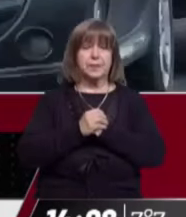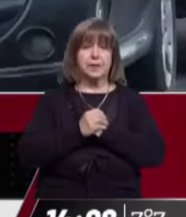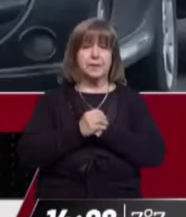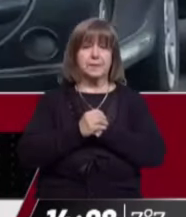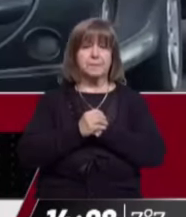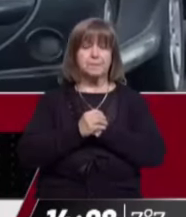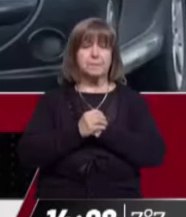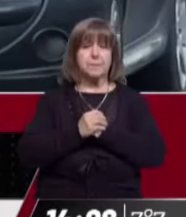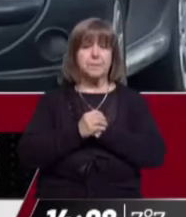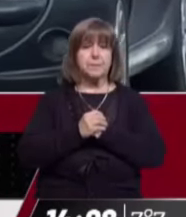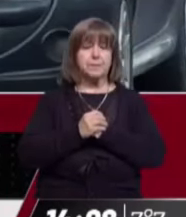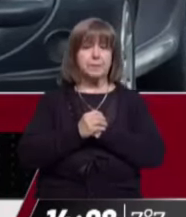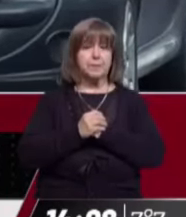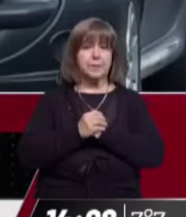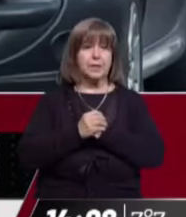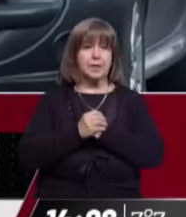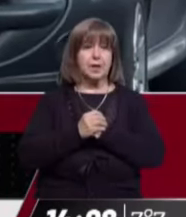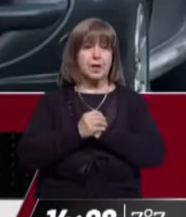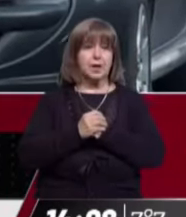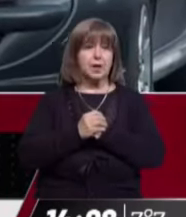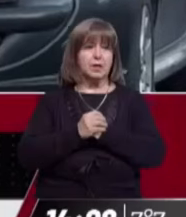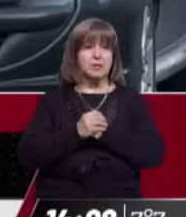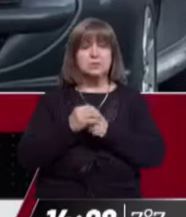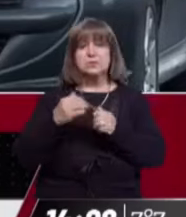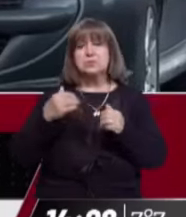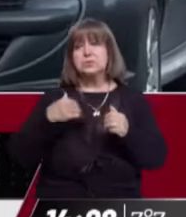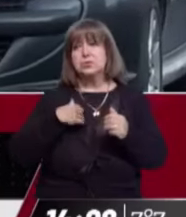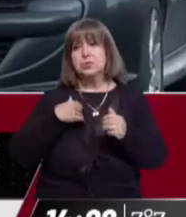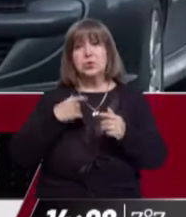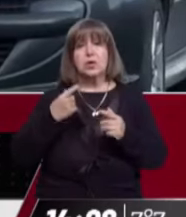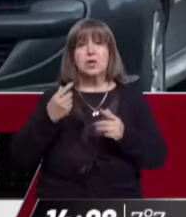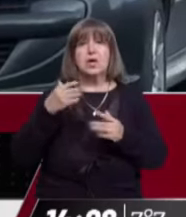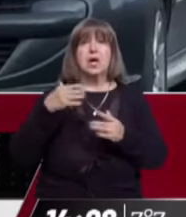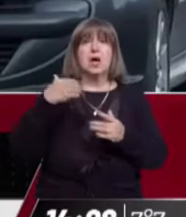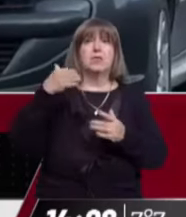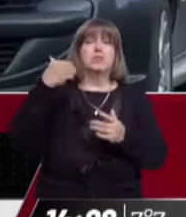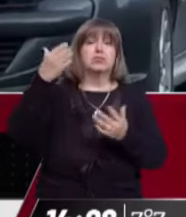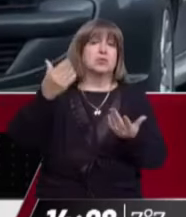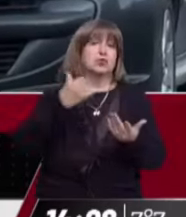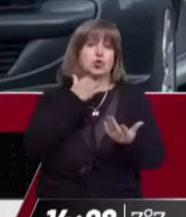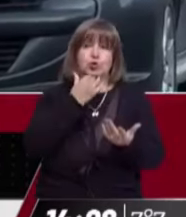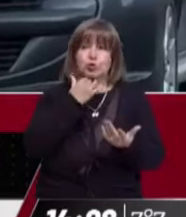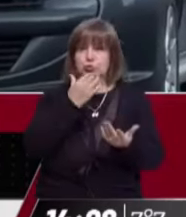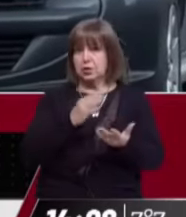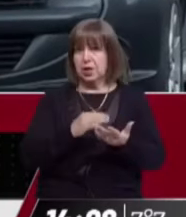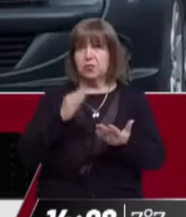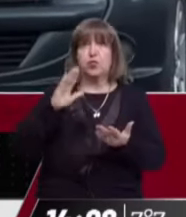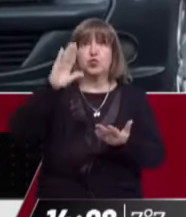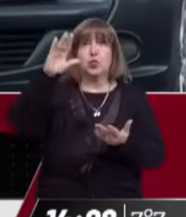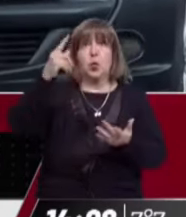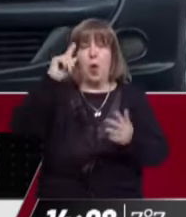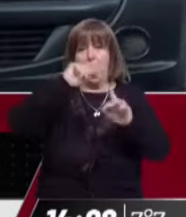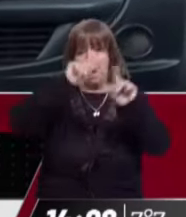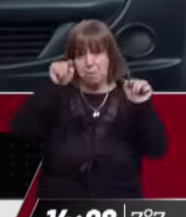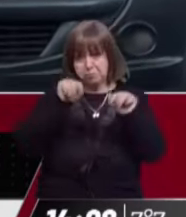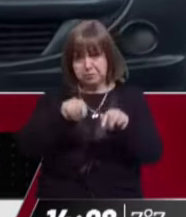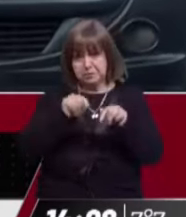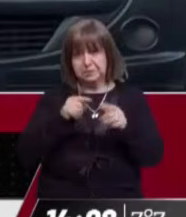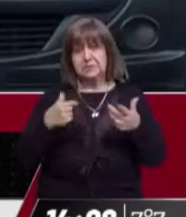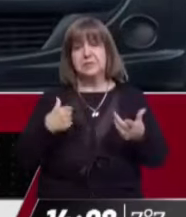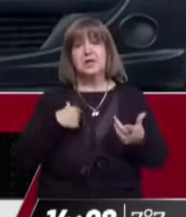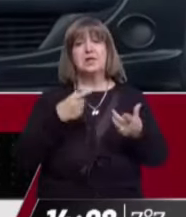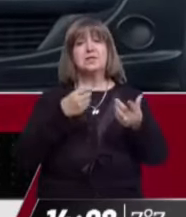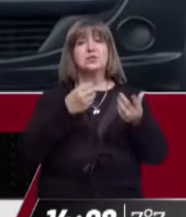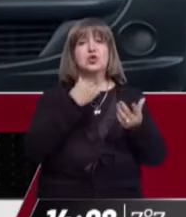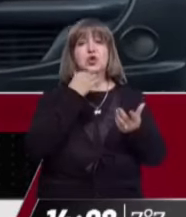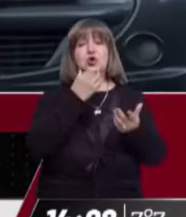No, yo futurismo no hago, las decisiones de la Fiscalía, no hablamos sobre